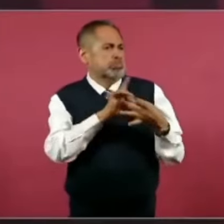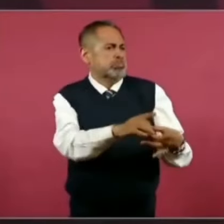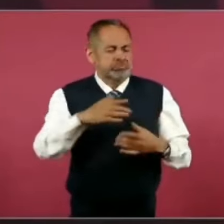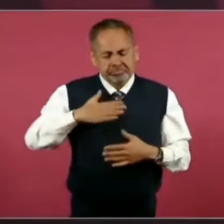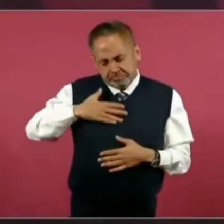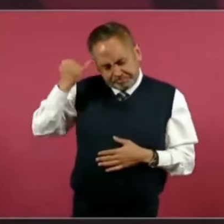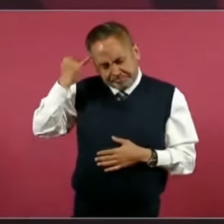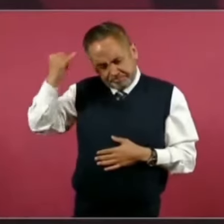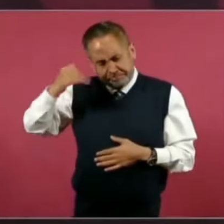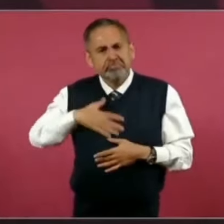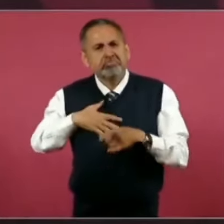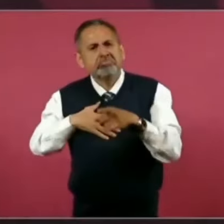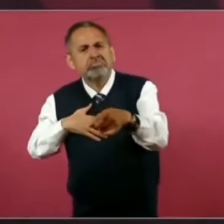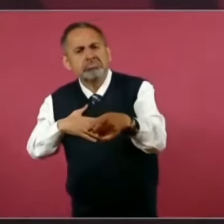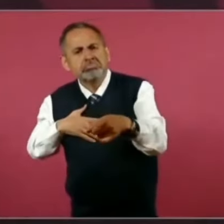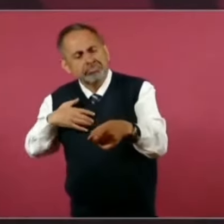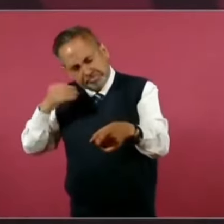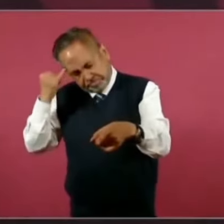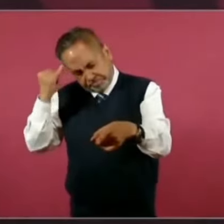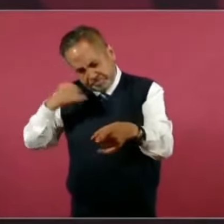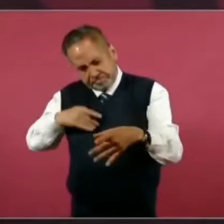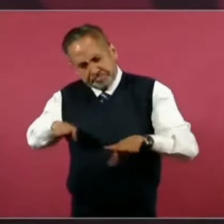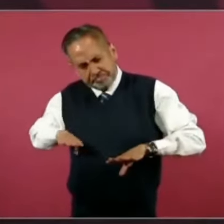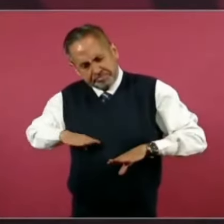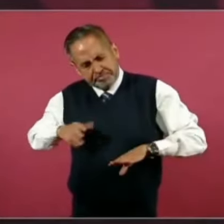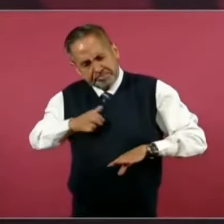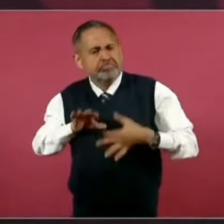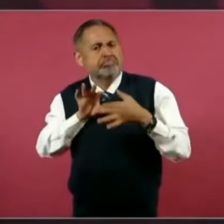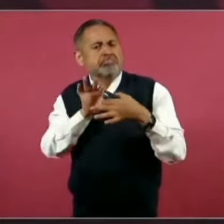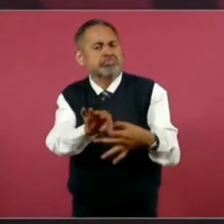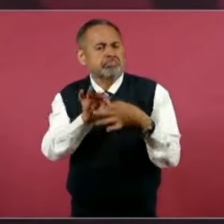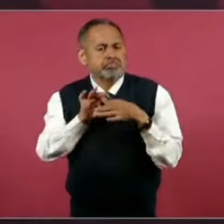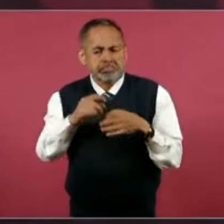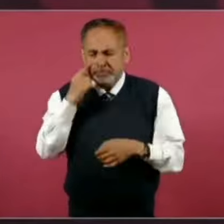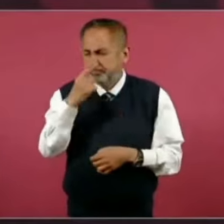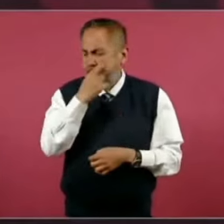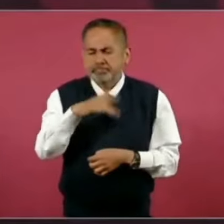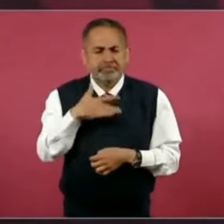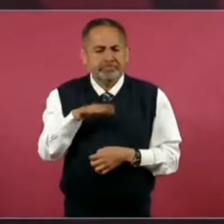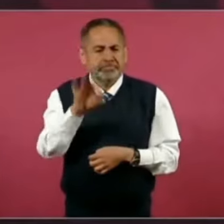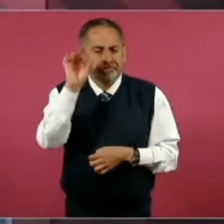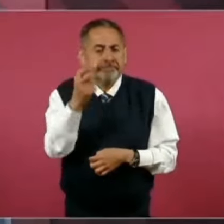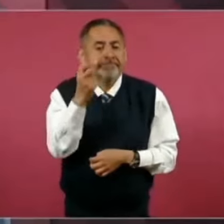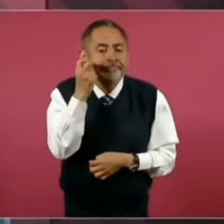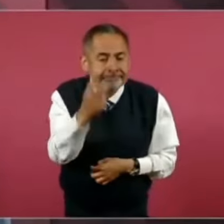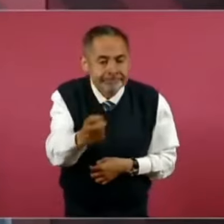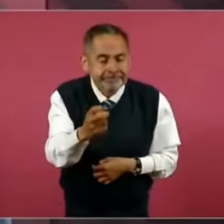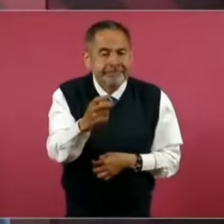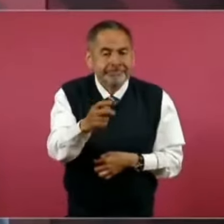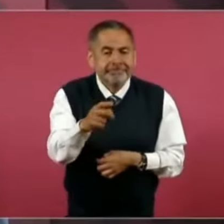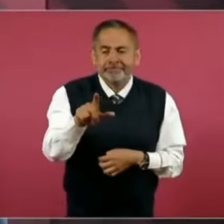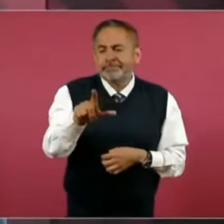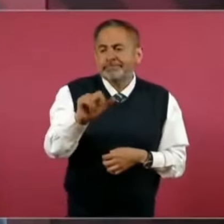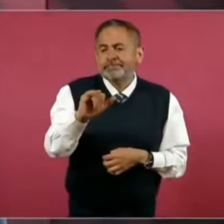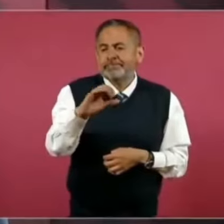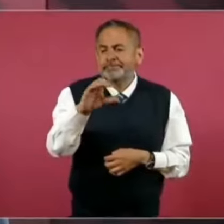ajuste a su manera de ser y de pensar. Y eso es el